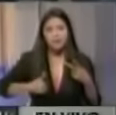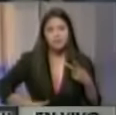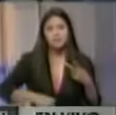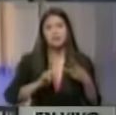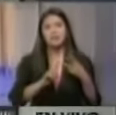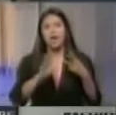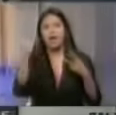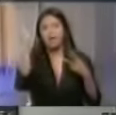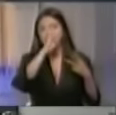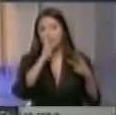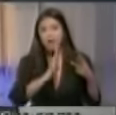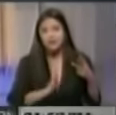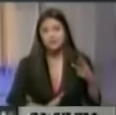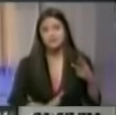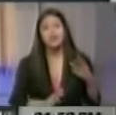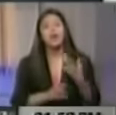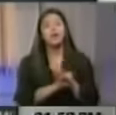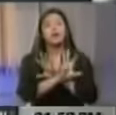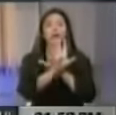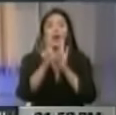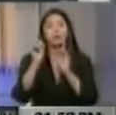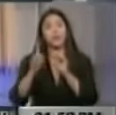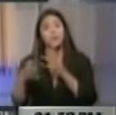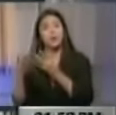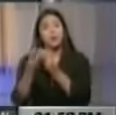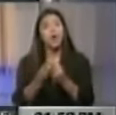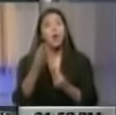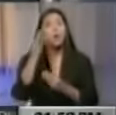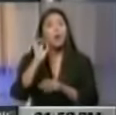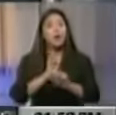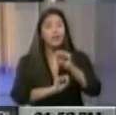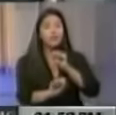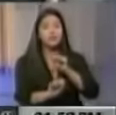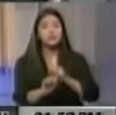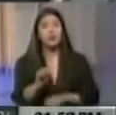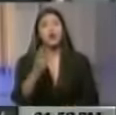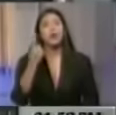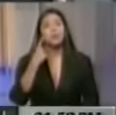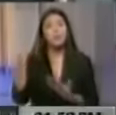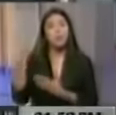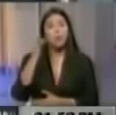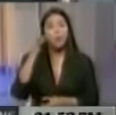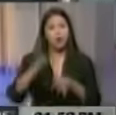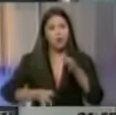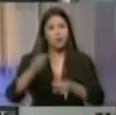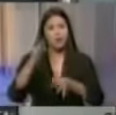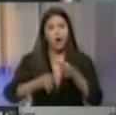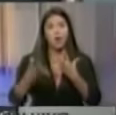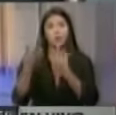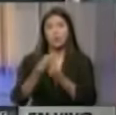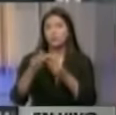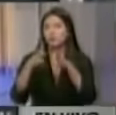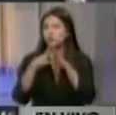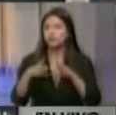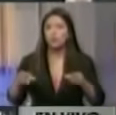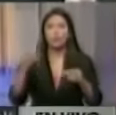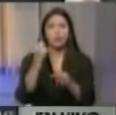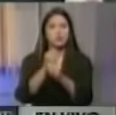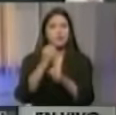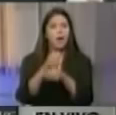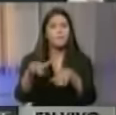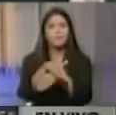de Brasil y por supuesto que nos acompaña la defensora pública general, la doctora Susana Barreiro, junto con todo el personal del